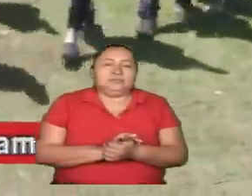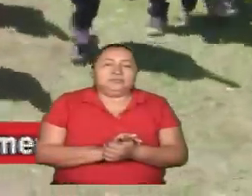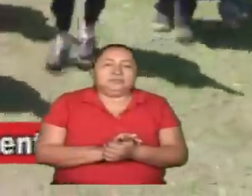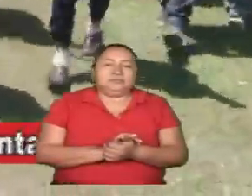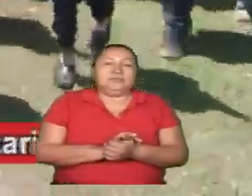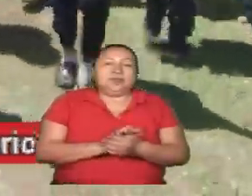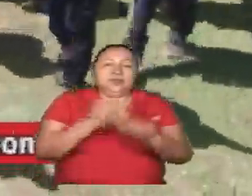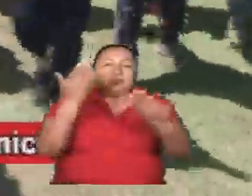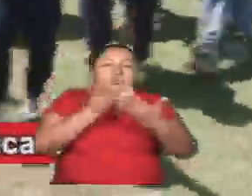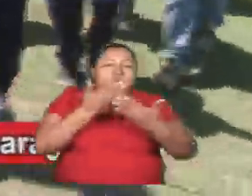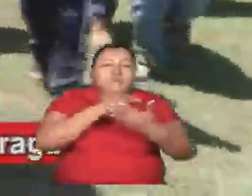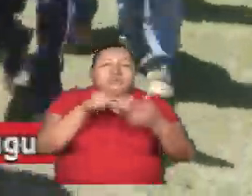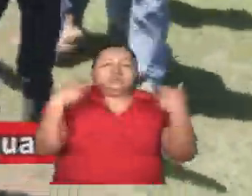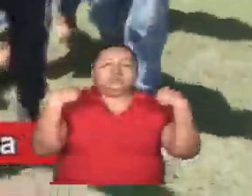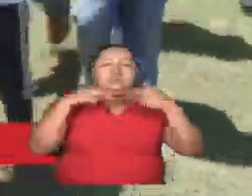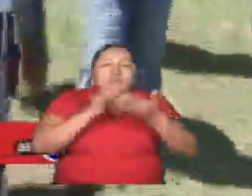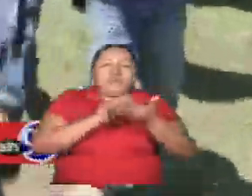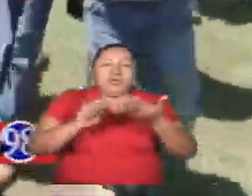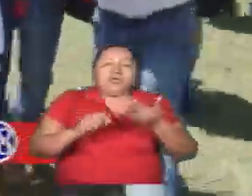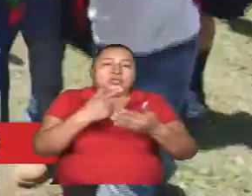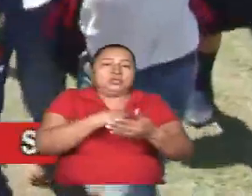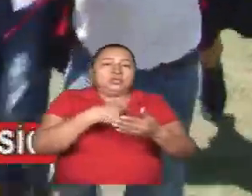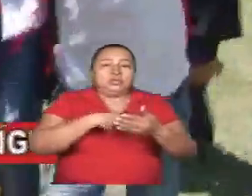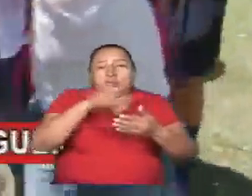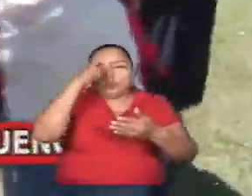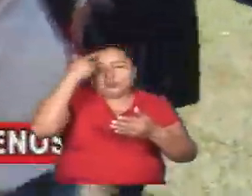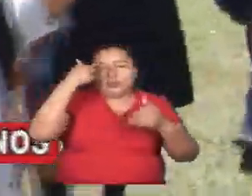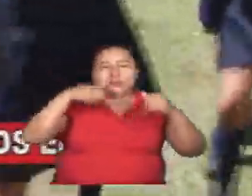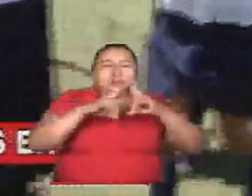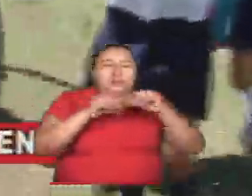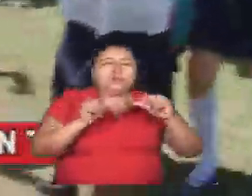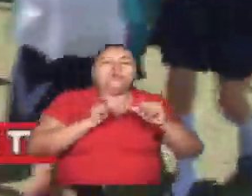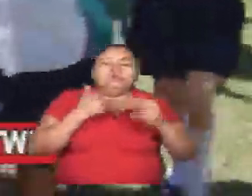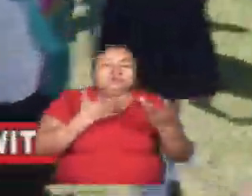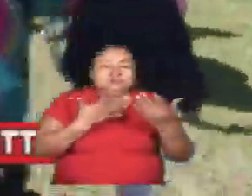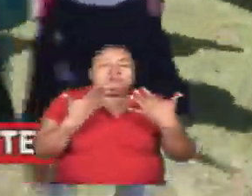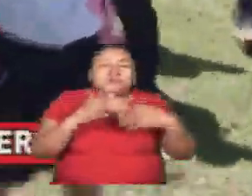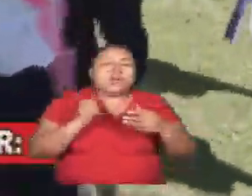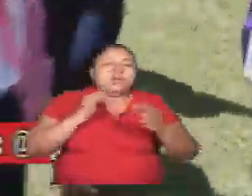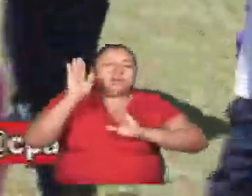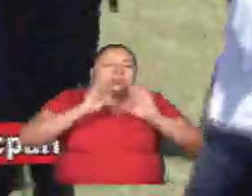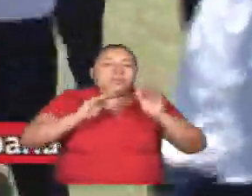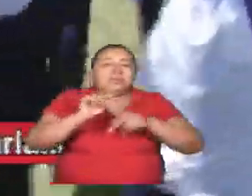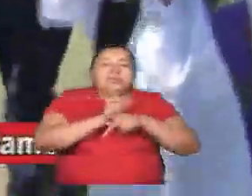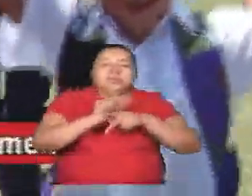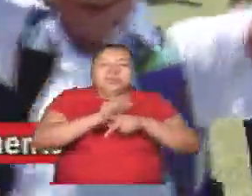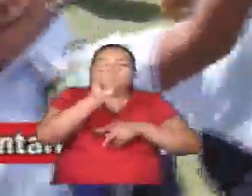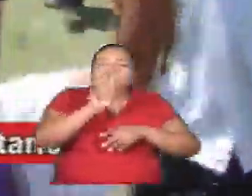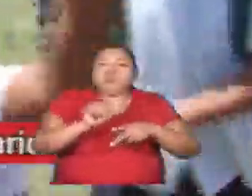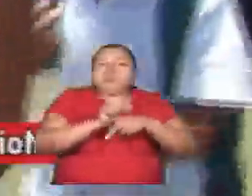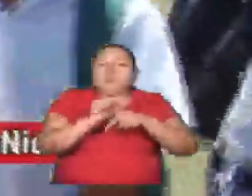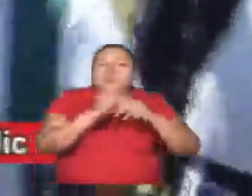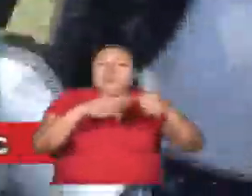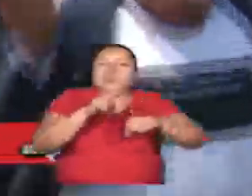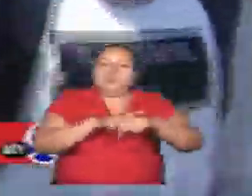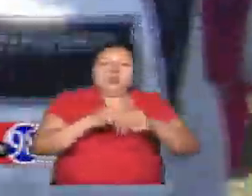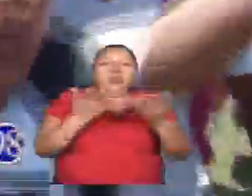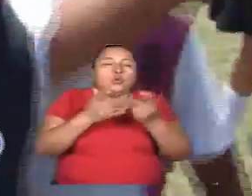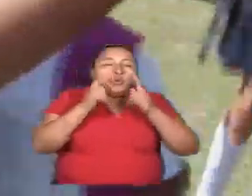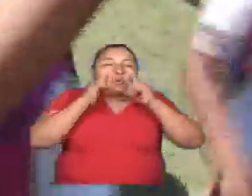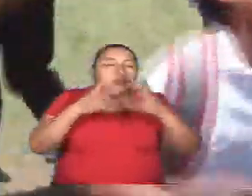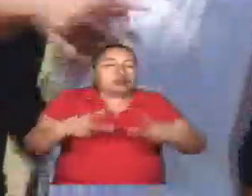Los estudiantes y maestros de los colegios públicos de Nicaragua se están preparados para ser parte del segundo ejercicio nacional de preparación para